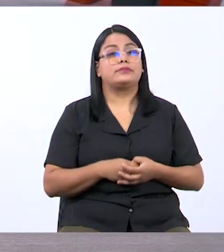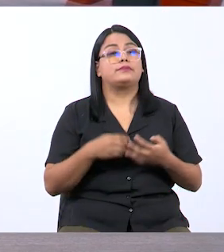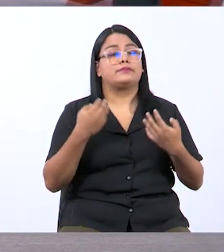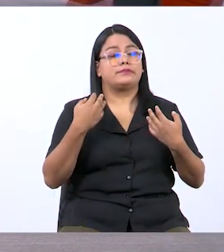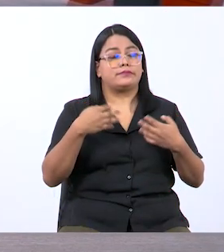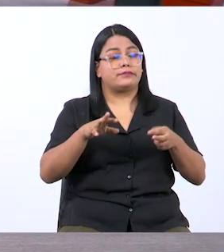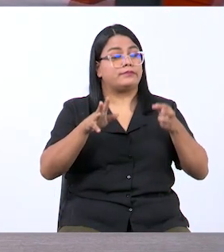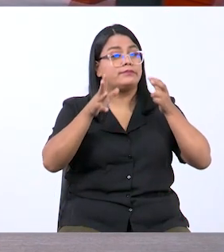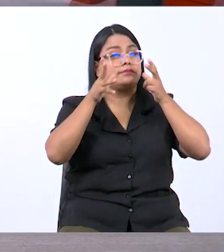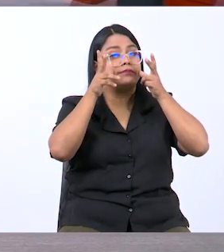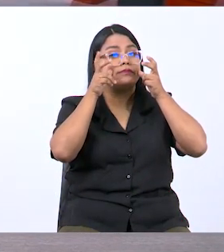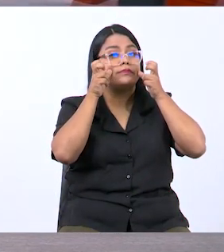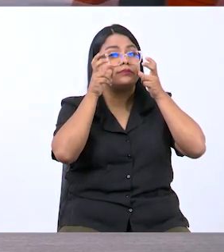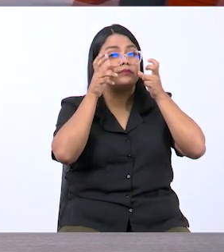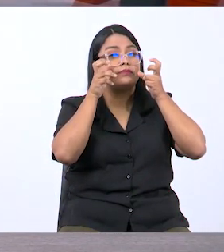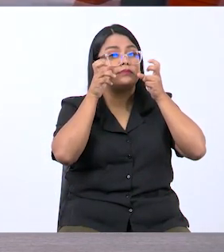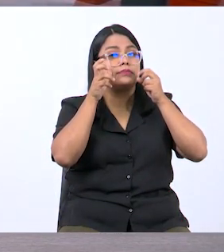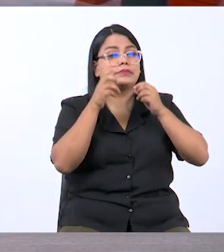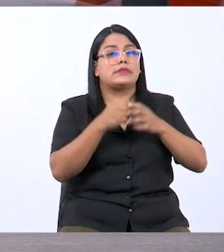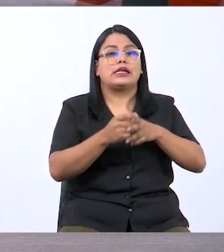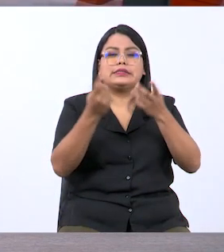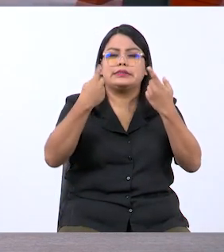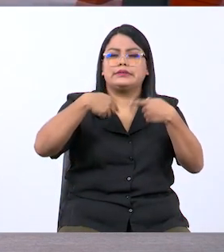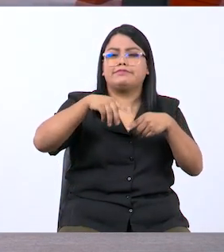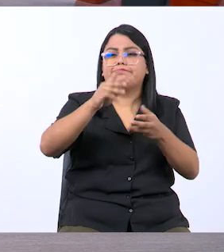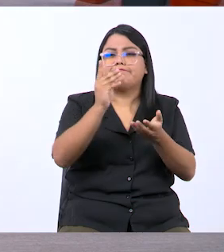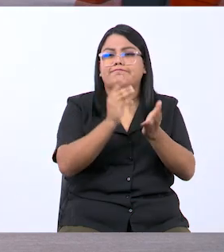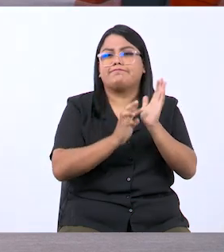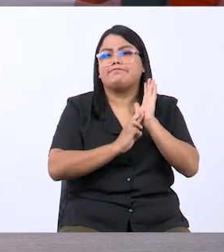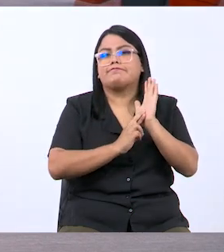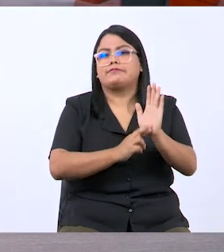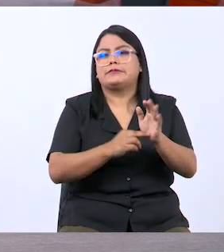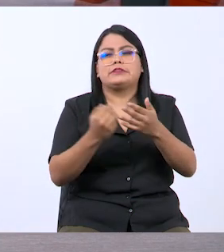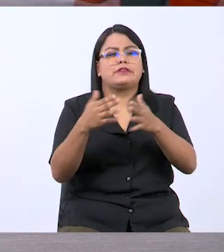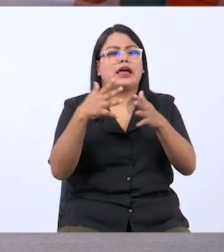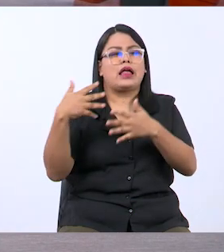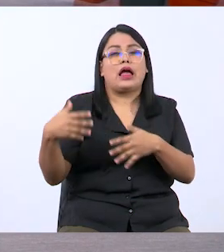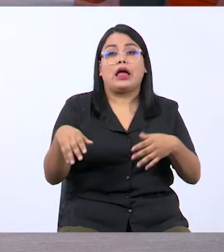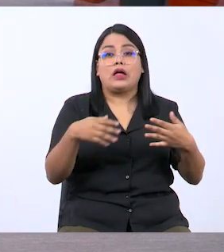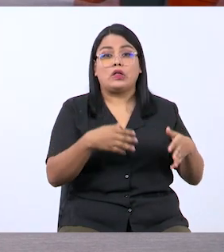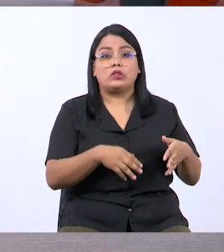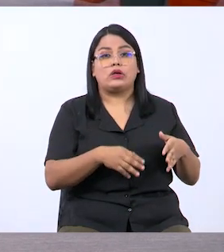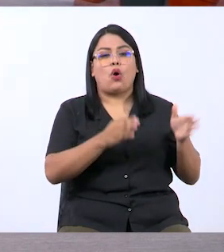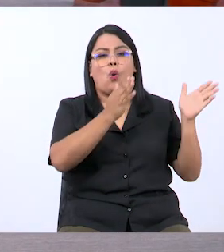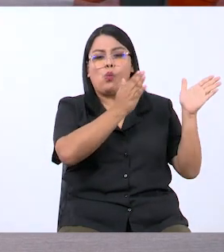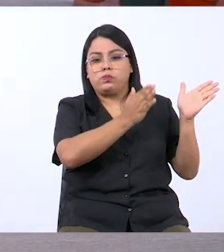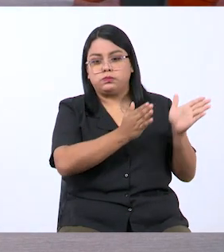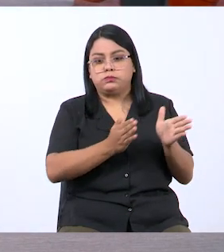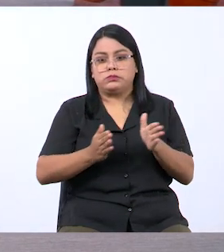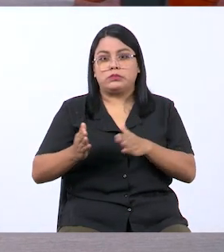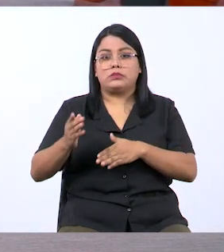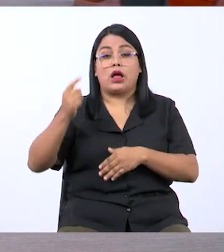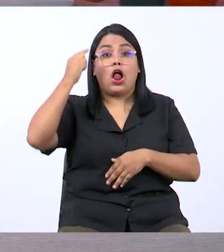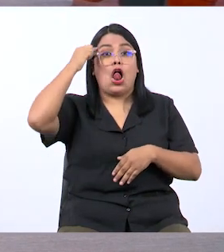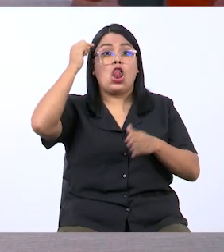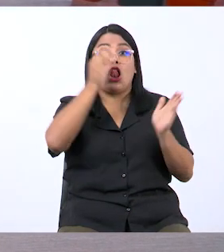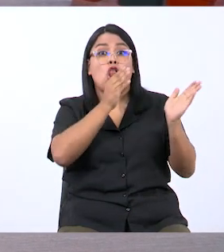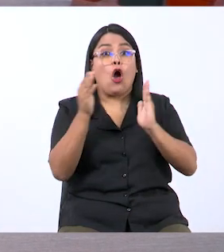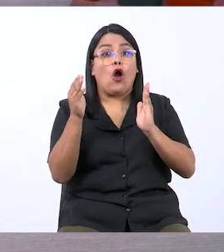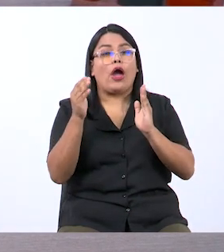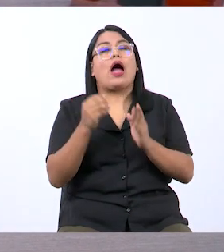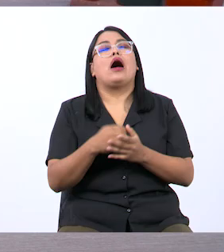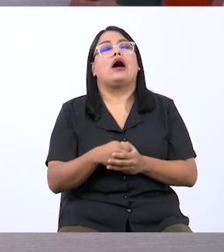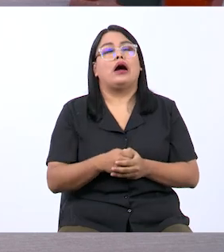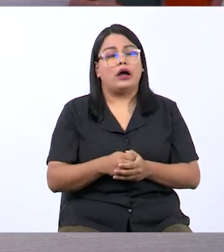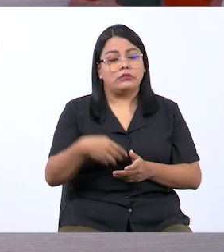Como pudimos observar, Antonieta, la secuencia didáctica presenta una serie de actividades de manera ordenada y lógica para